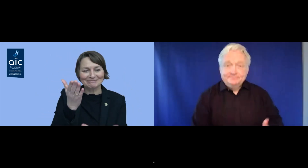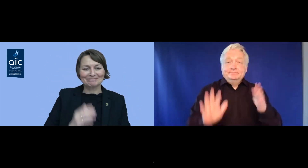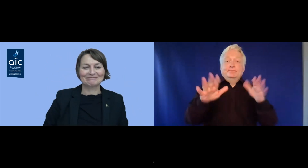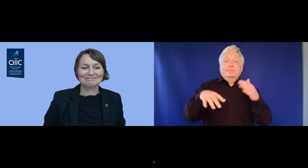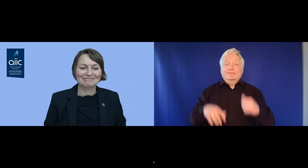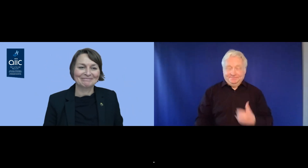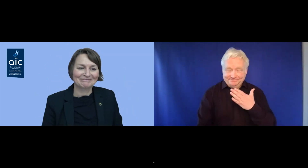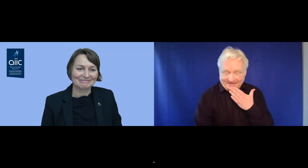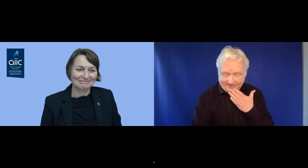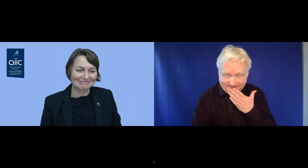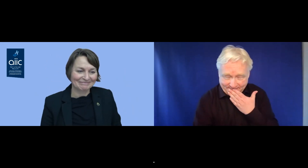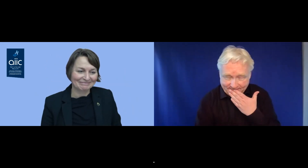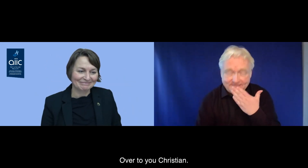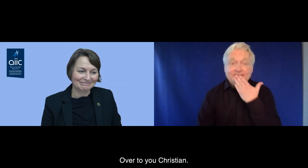acreditación.